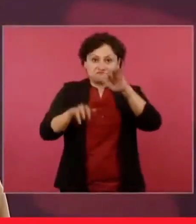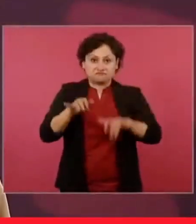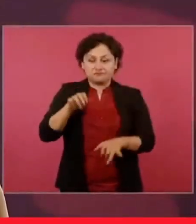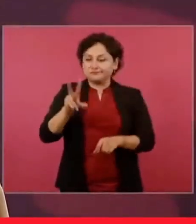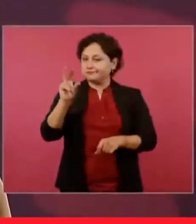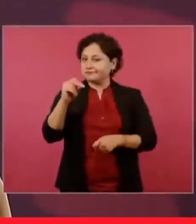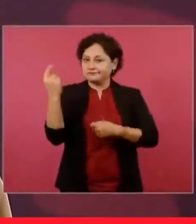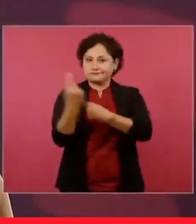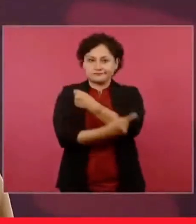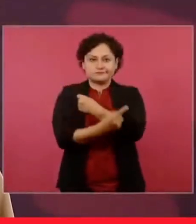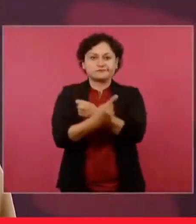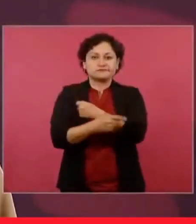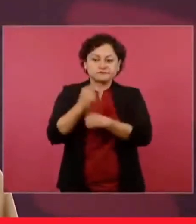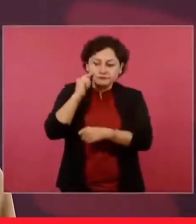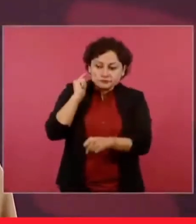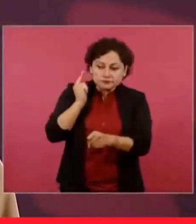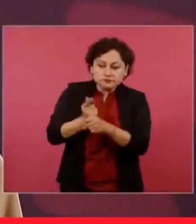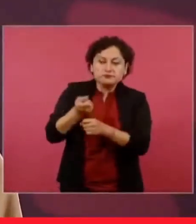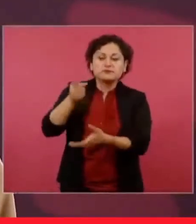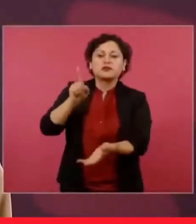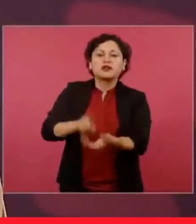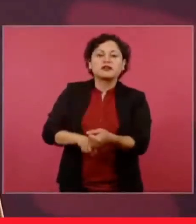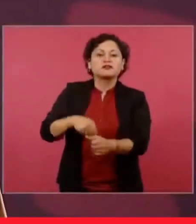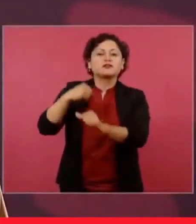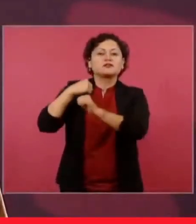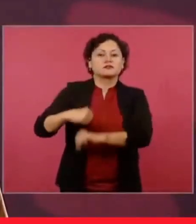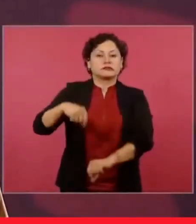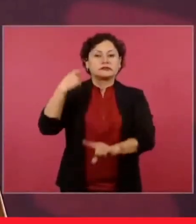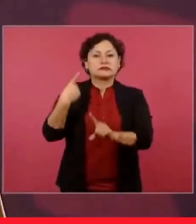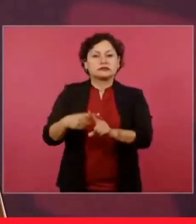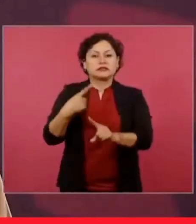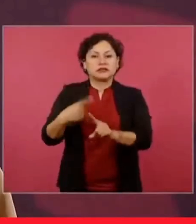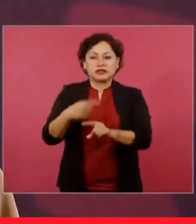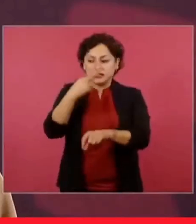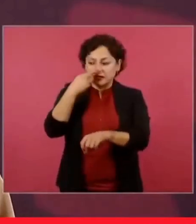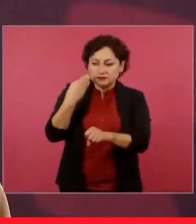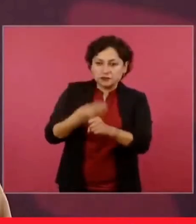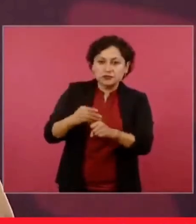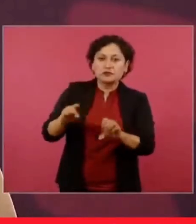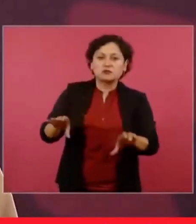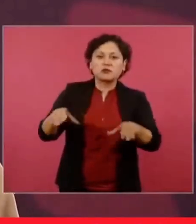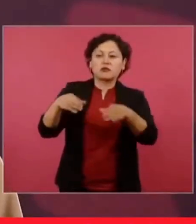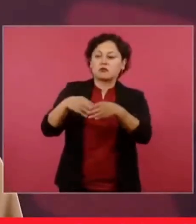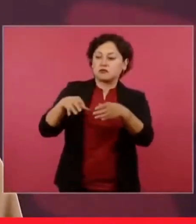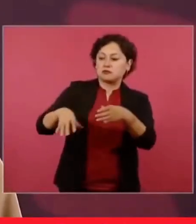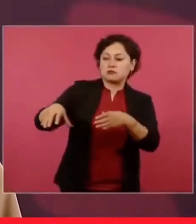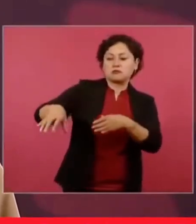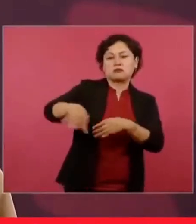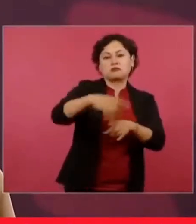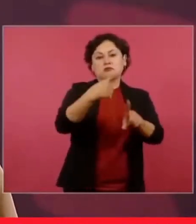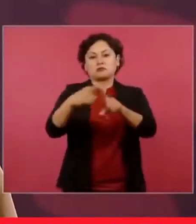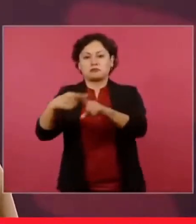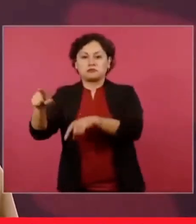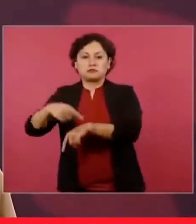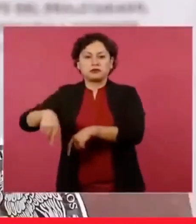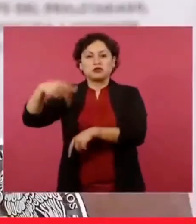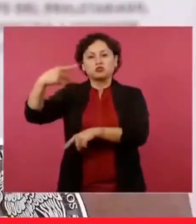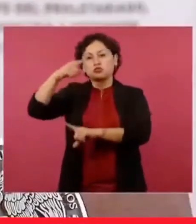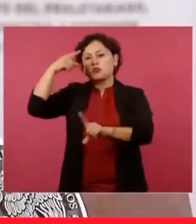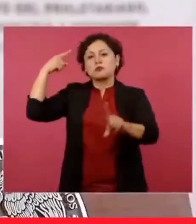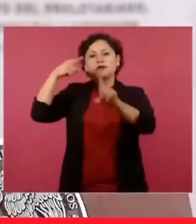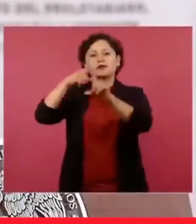se detectaron organizaciones y figuras conocidas de la oposición que sirven para inflar tendencias. Denis Smith,